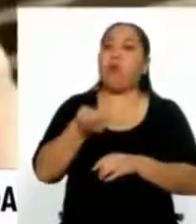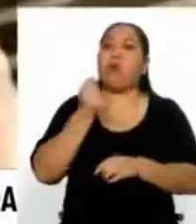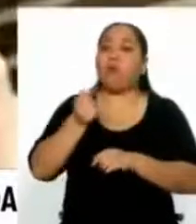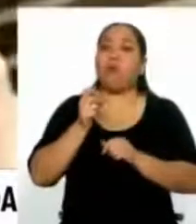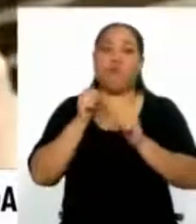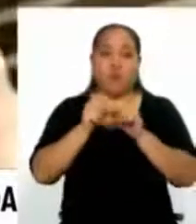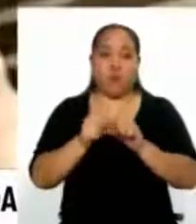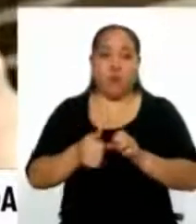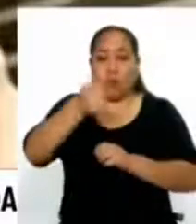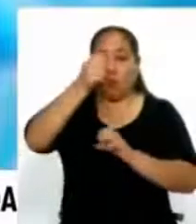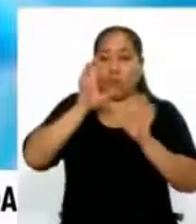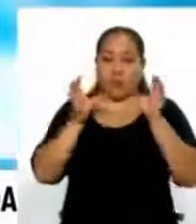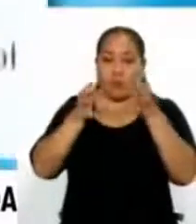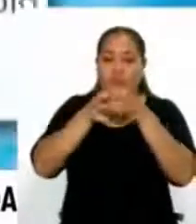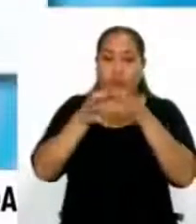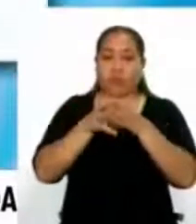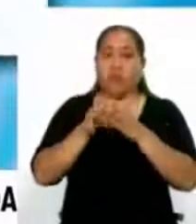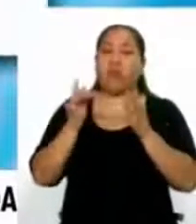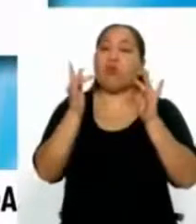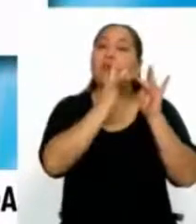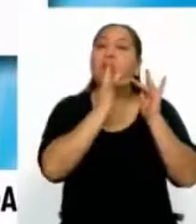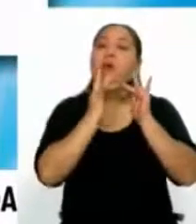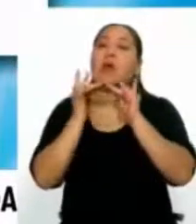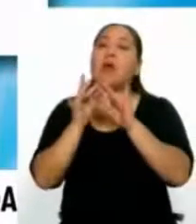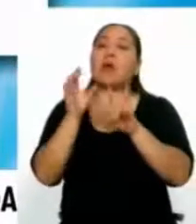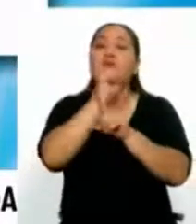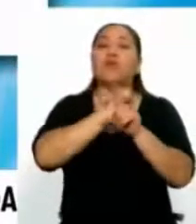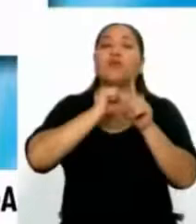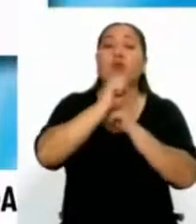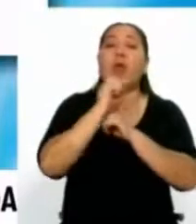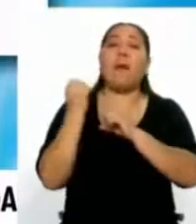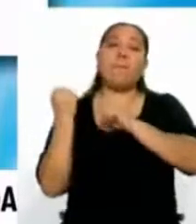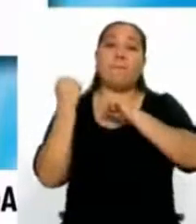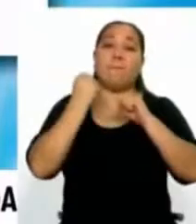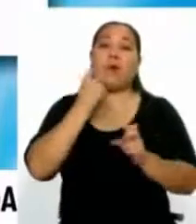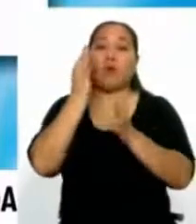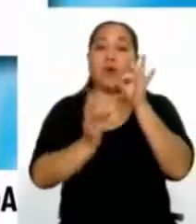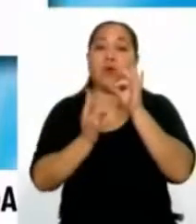opiniones, no olvides de suscribirte a nuestro canal, con nosotros será hasta la próxima. Tupananchis Kama.